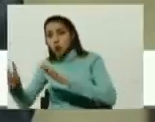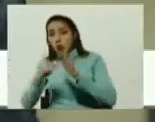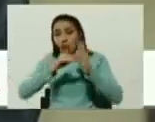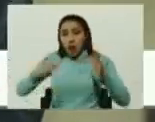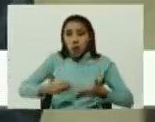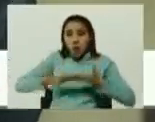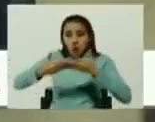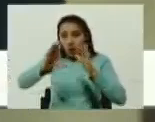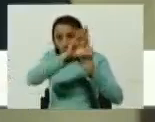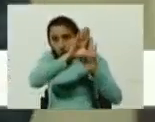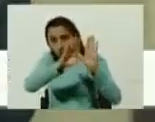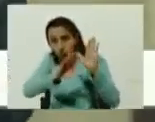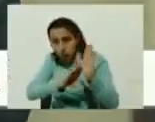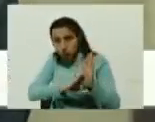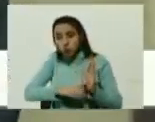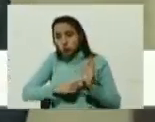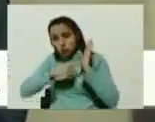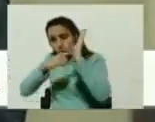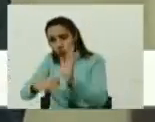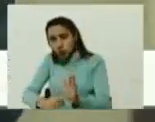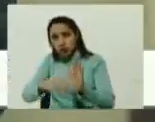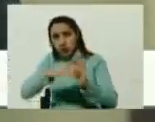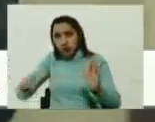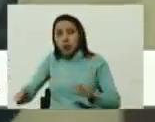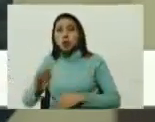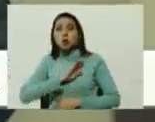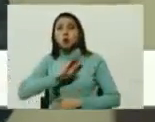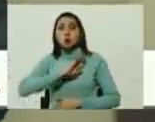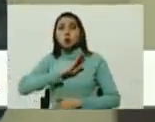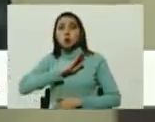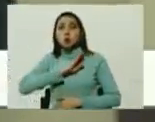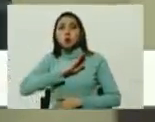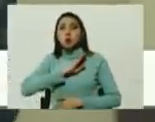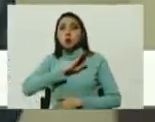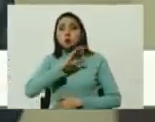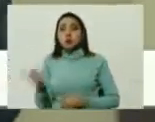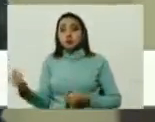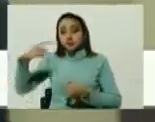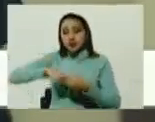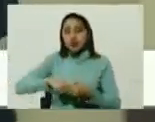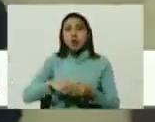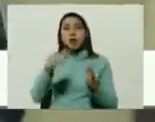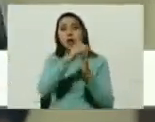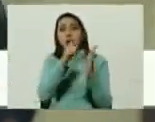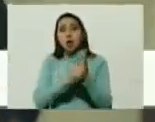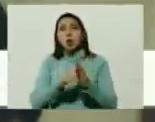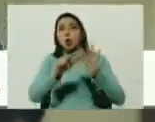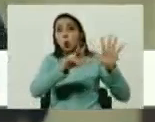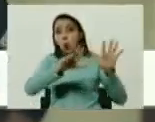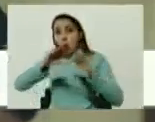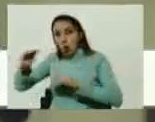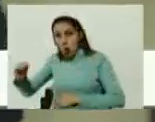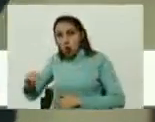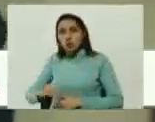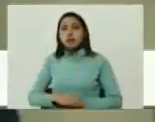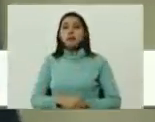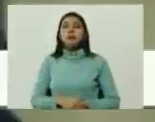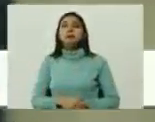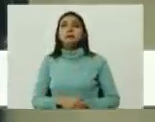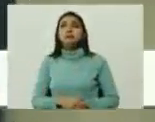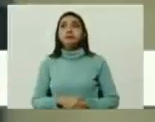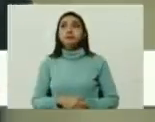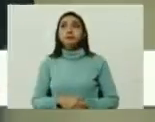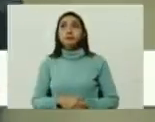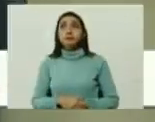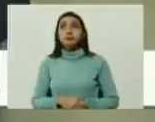constitucionalización de nuestro derecho específico establecido en el artículo 80 de la constitución de la república bolivariana de venezuela